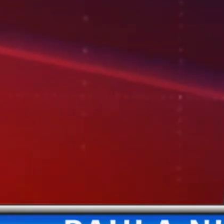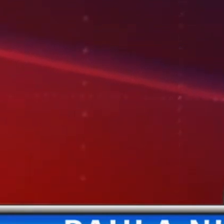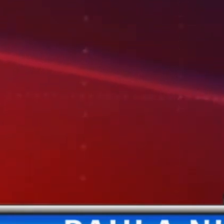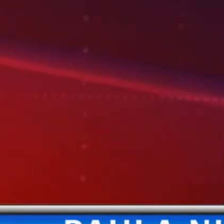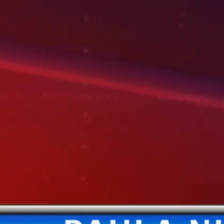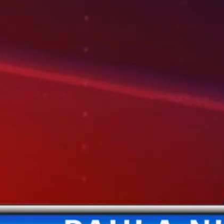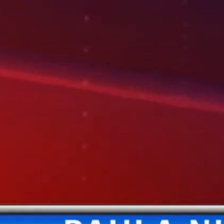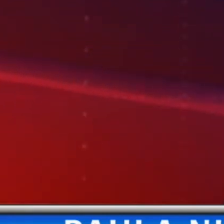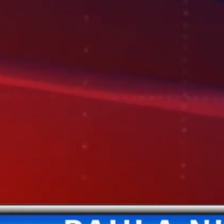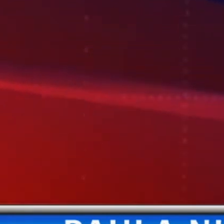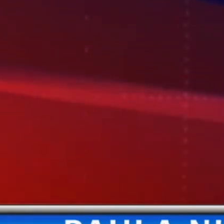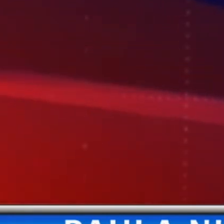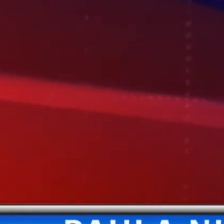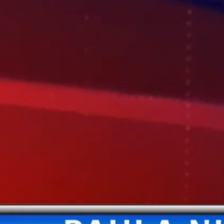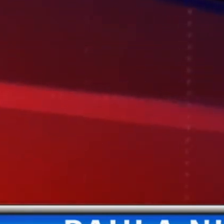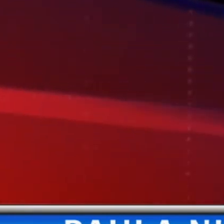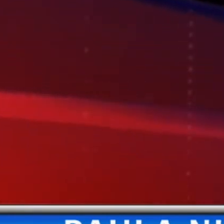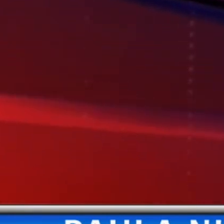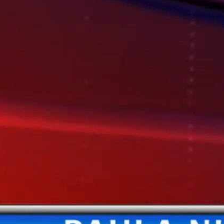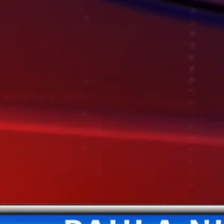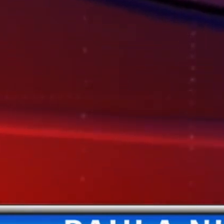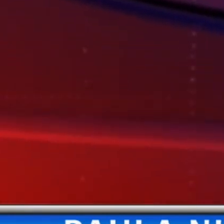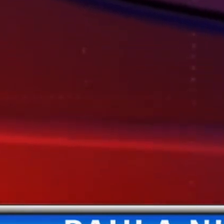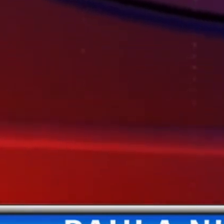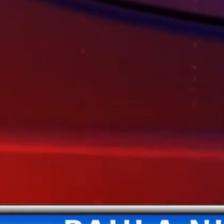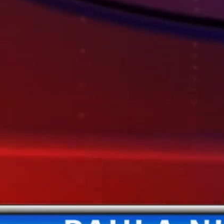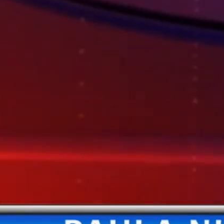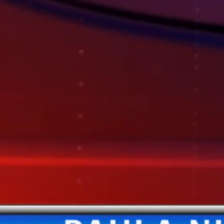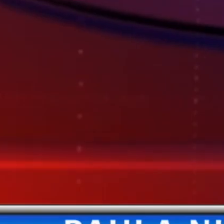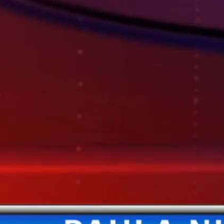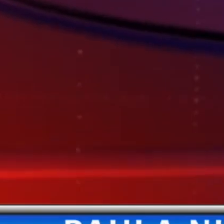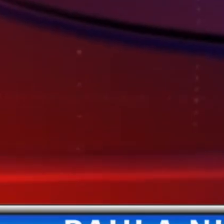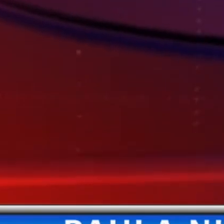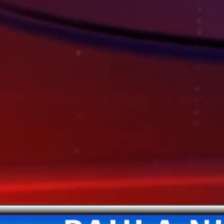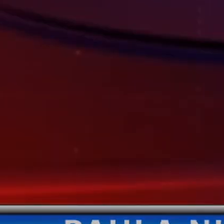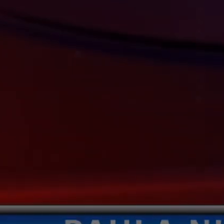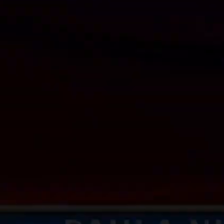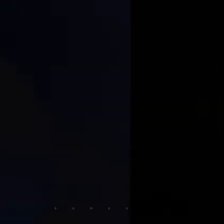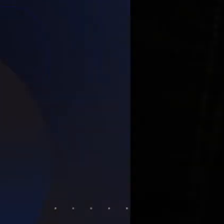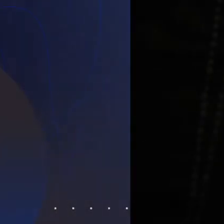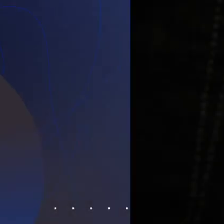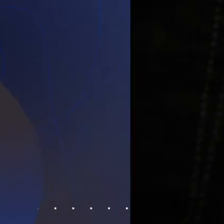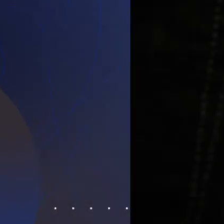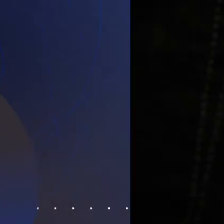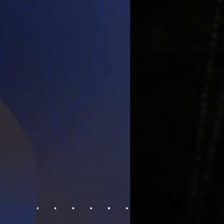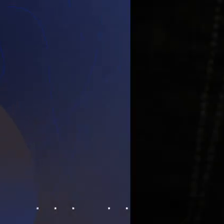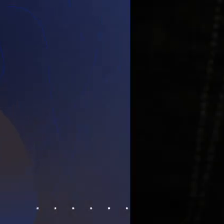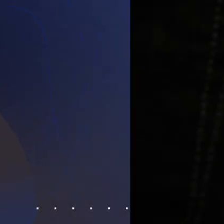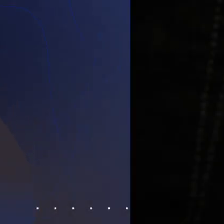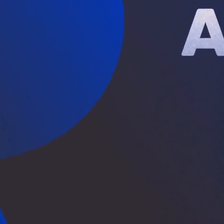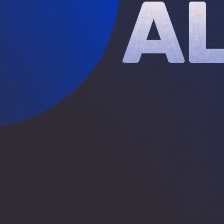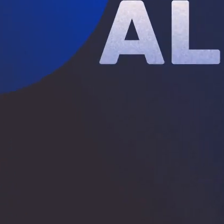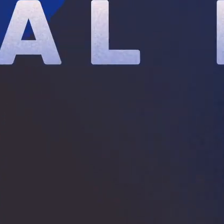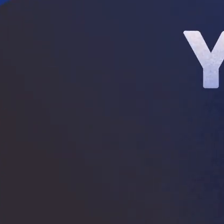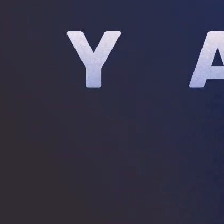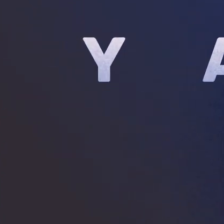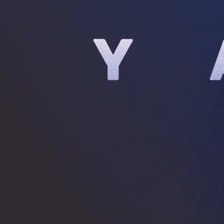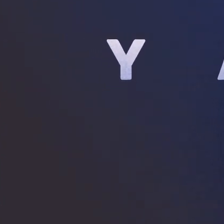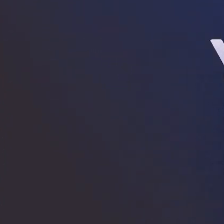vida. Así que la invitación está abierta y, como sabes, di no a las drogas.